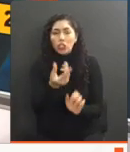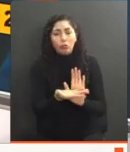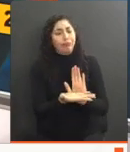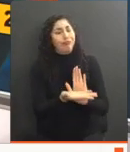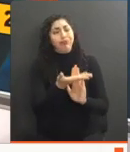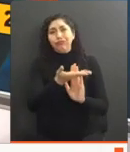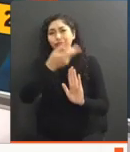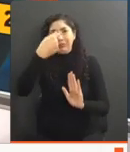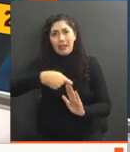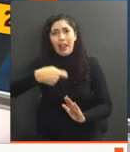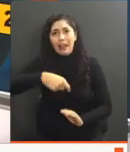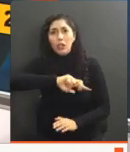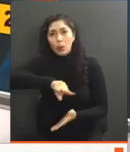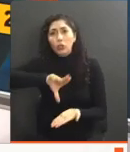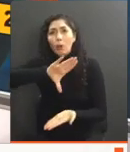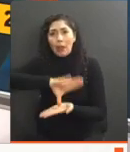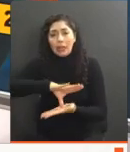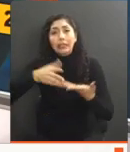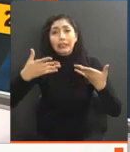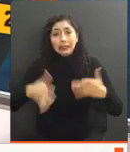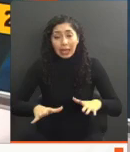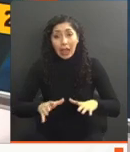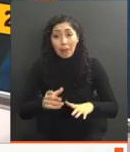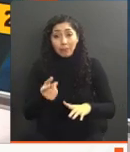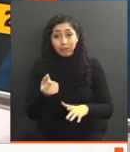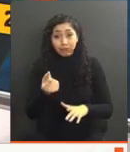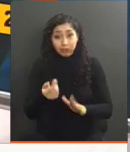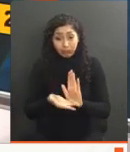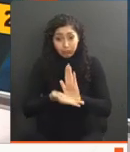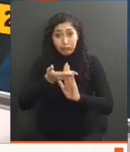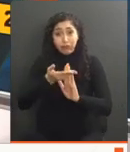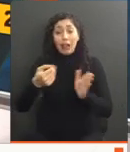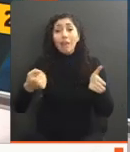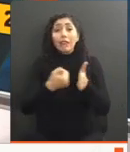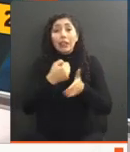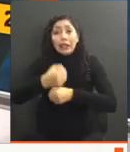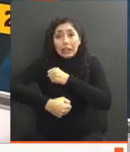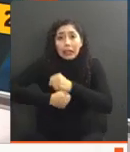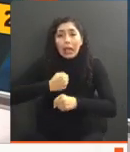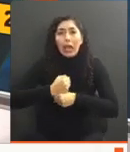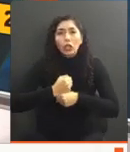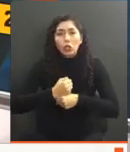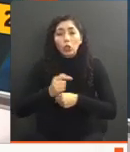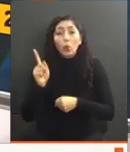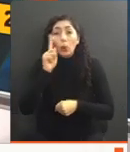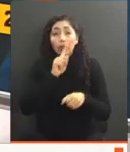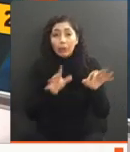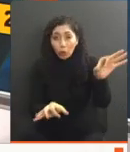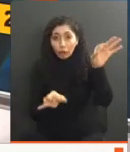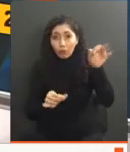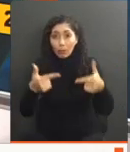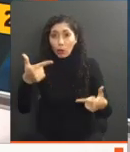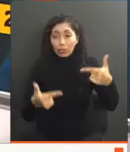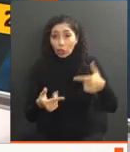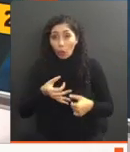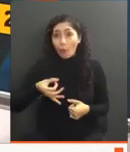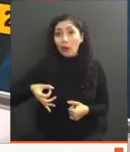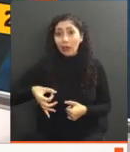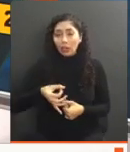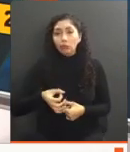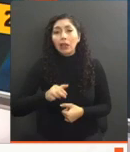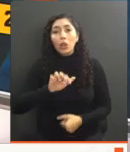país y ya la proyección de inflación hacia fin de año que se esperaba de acuerdo al último informe de política monetaria estuviera en torno al